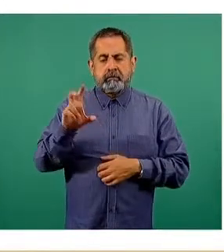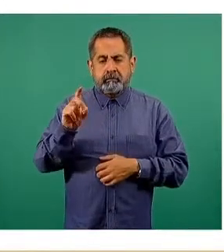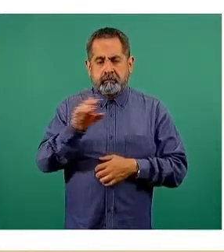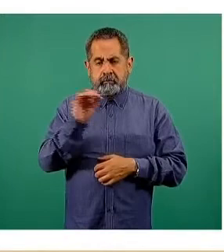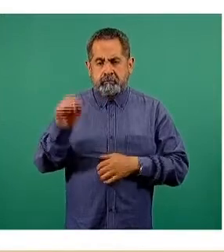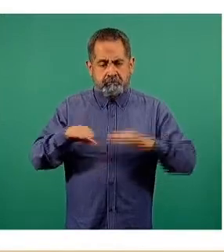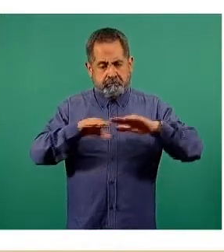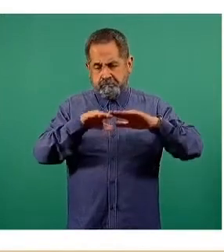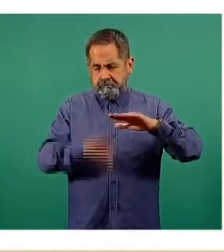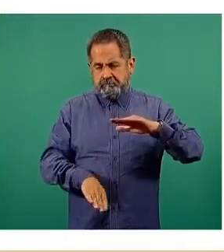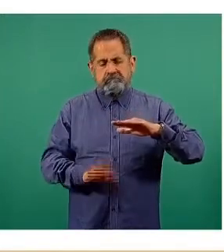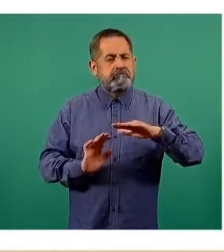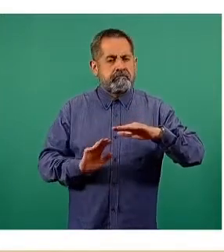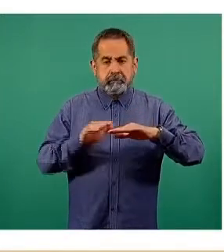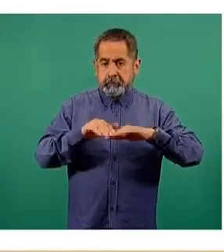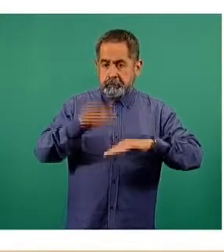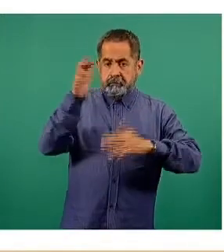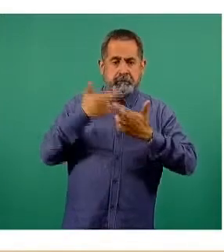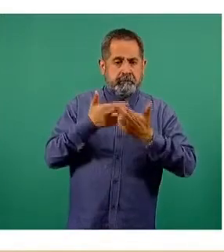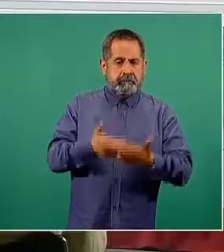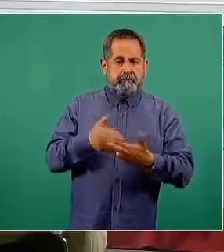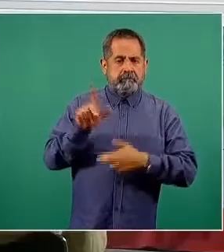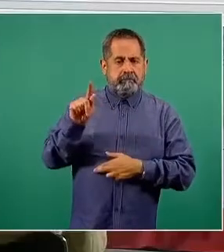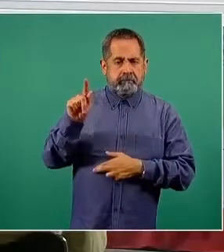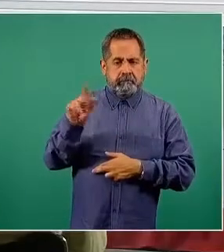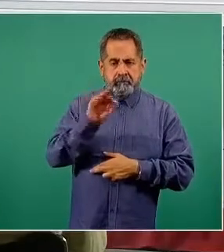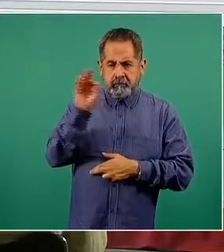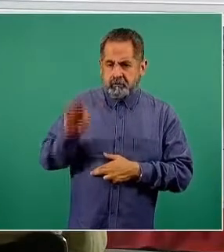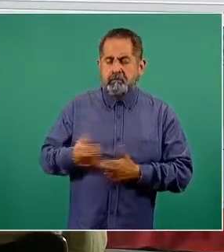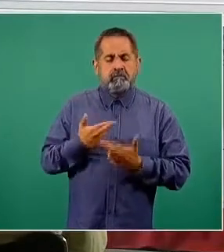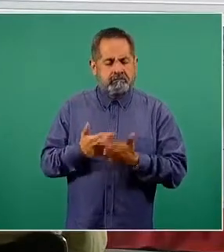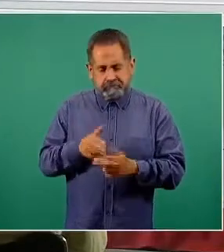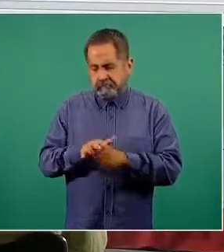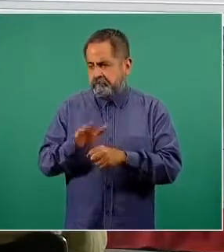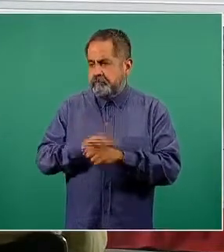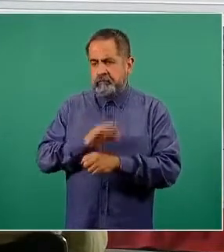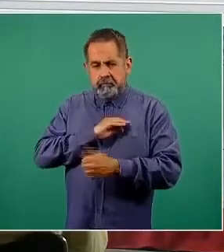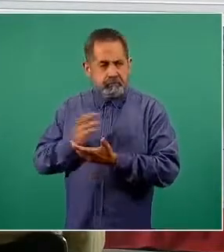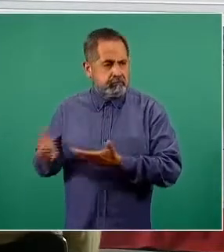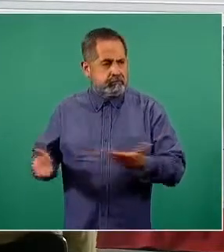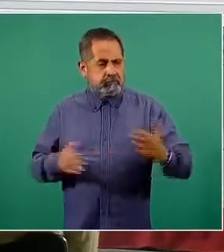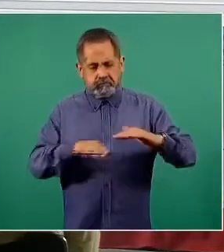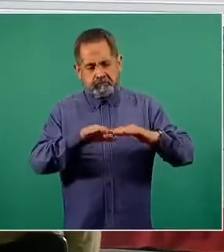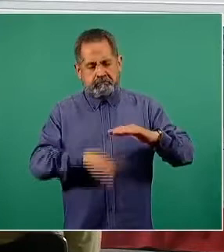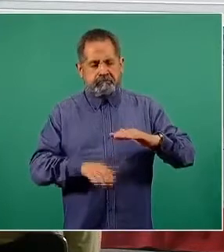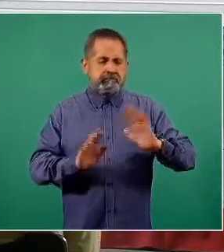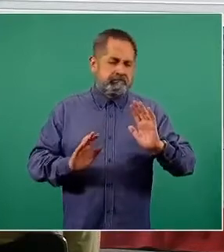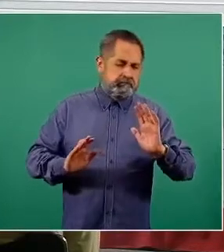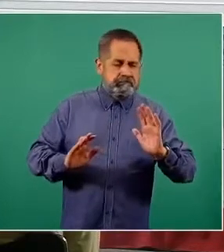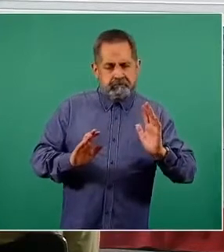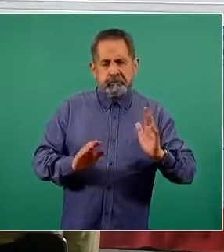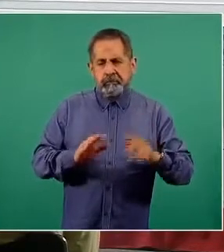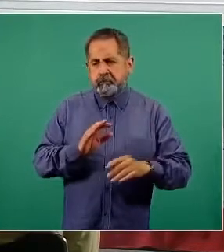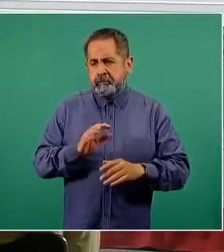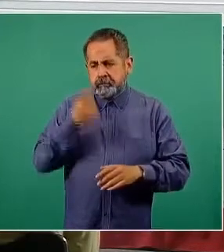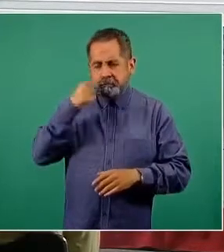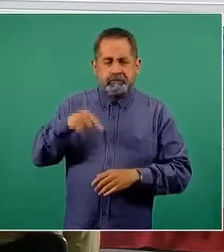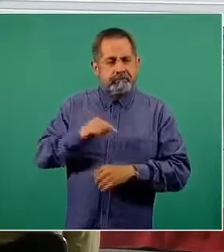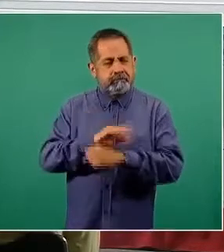que como sabemos son para los pacientes más críticos y que tienen las mayores complicaciones que la enfermedad puede